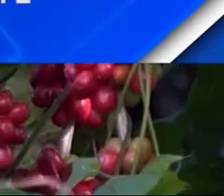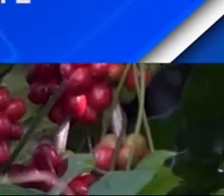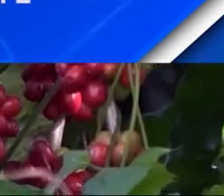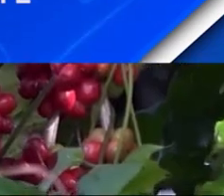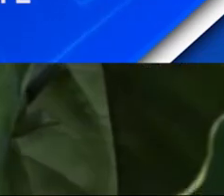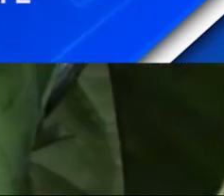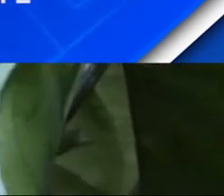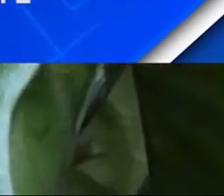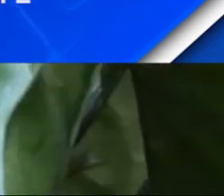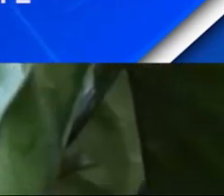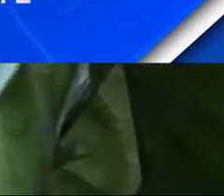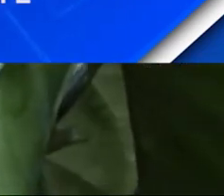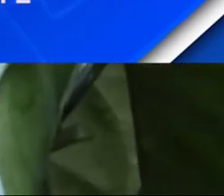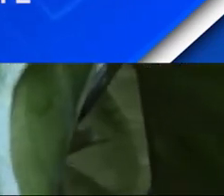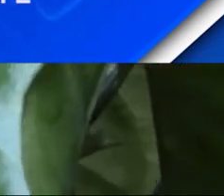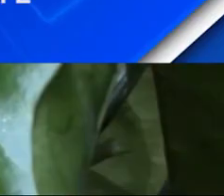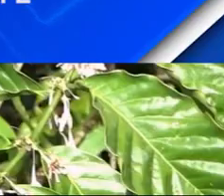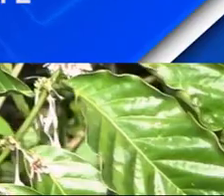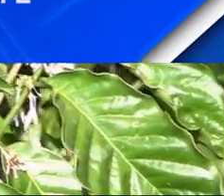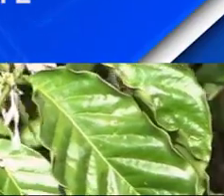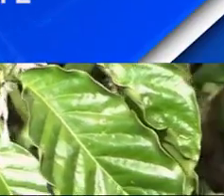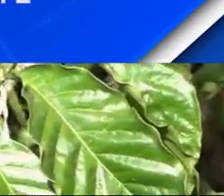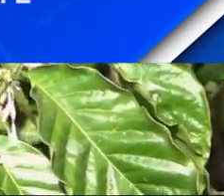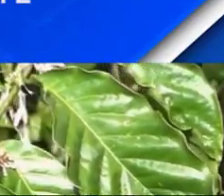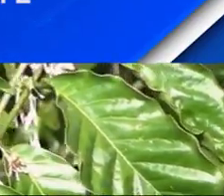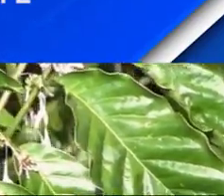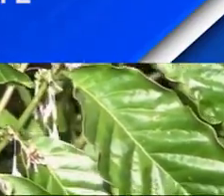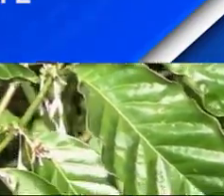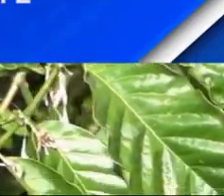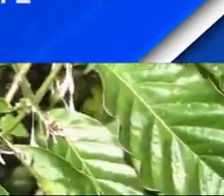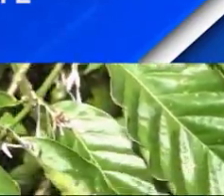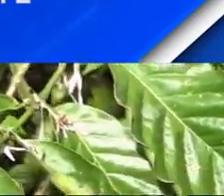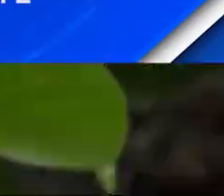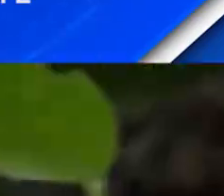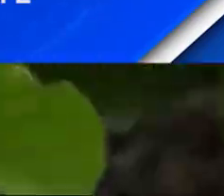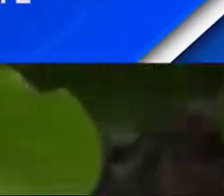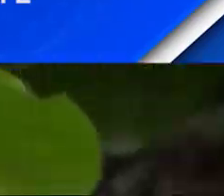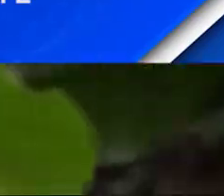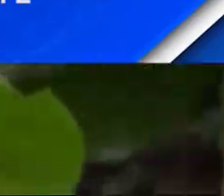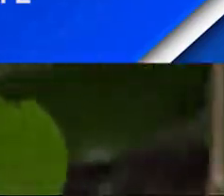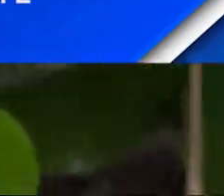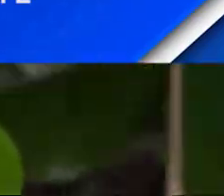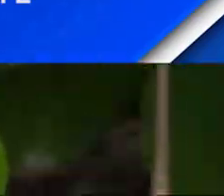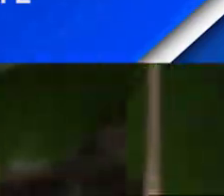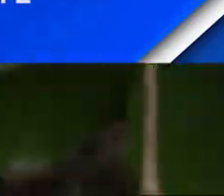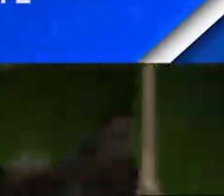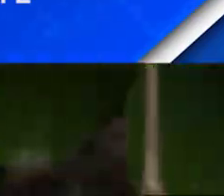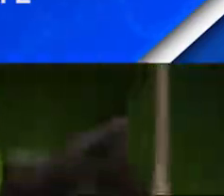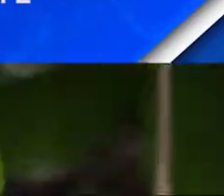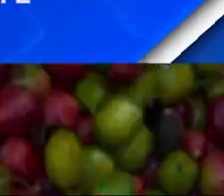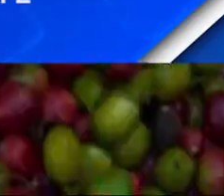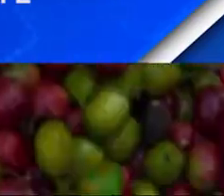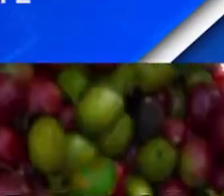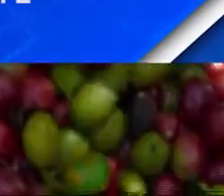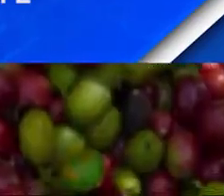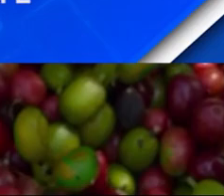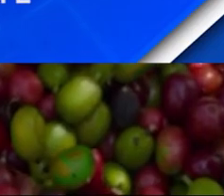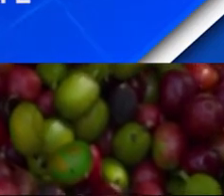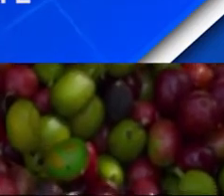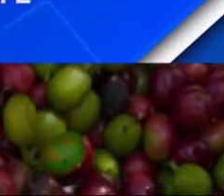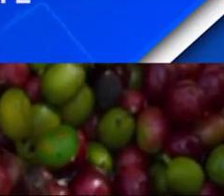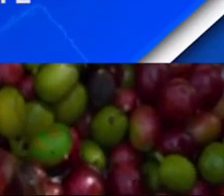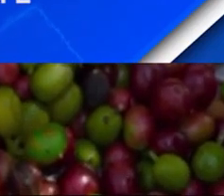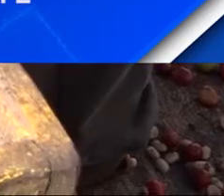sector. El acuerdo tiene como fin fortalecer el sector cafetalero mundial y promover su desarrollo sostenible,